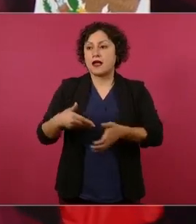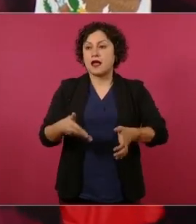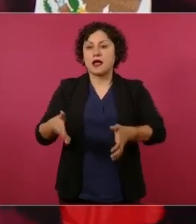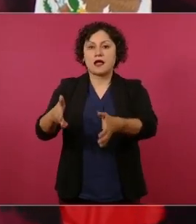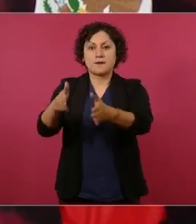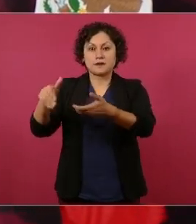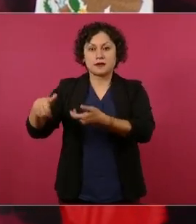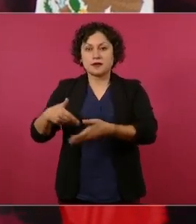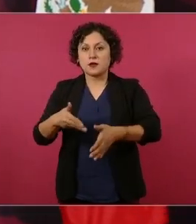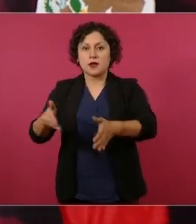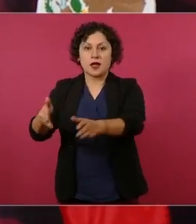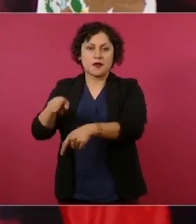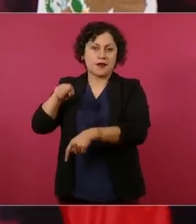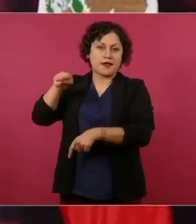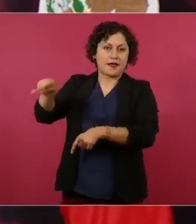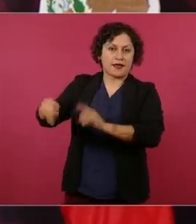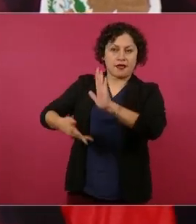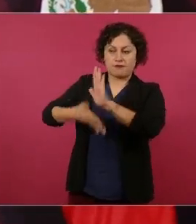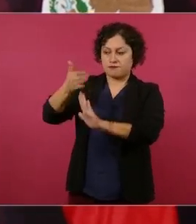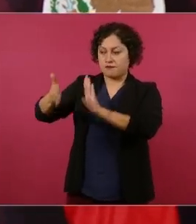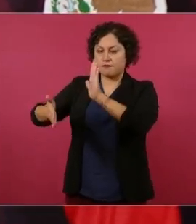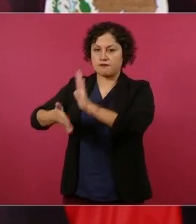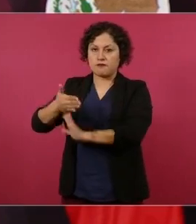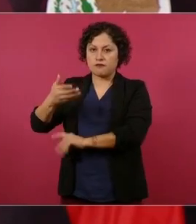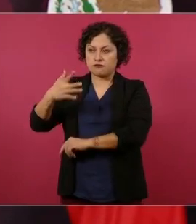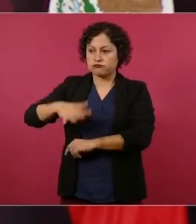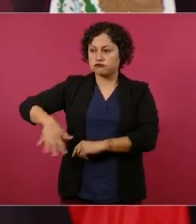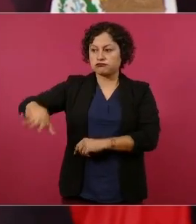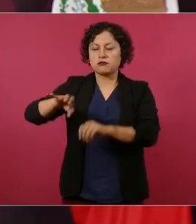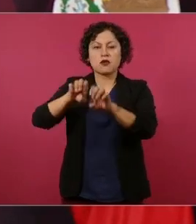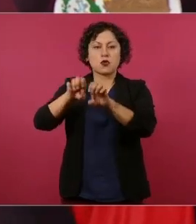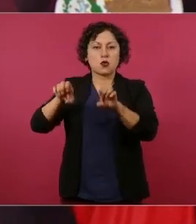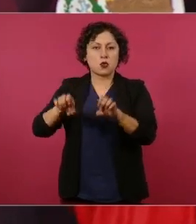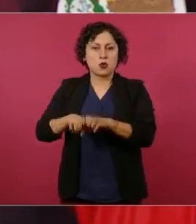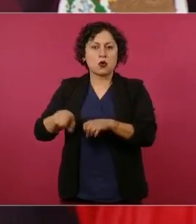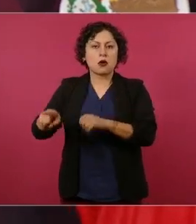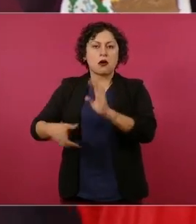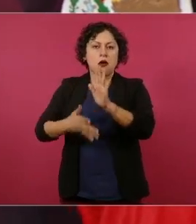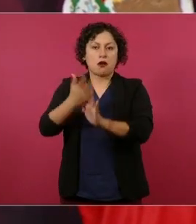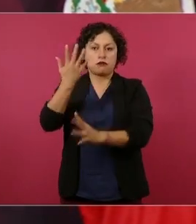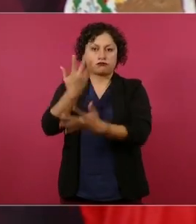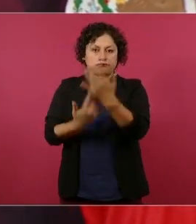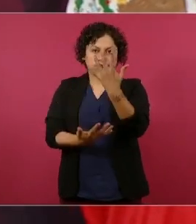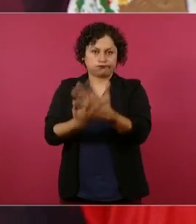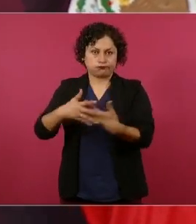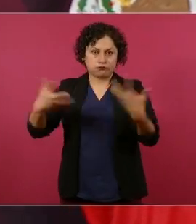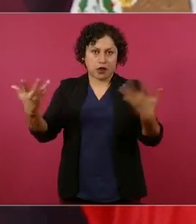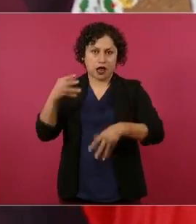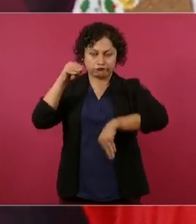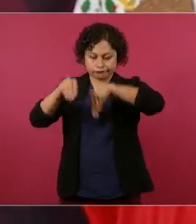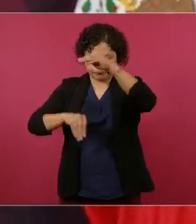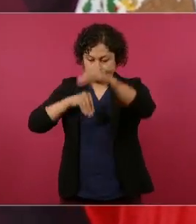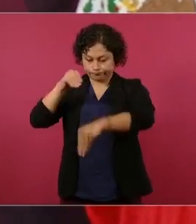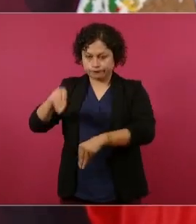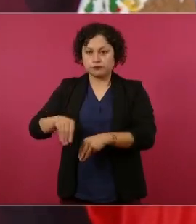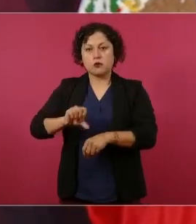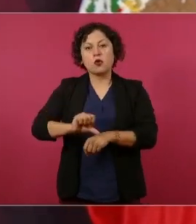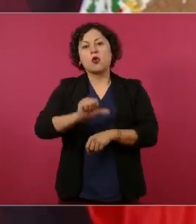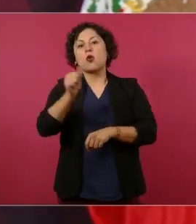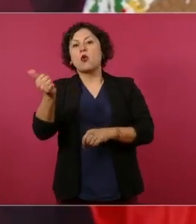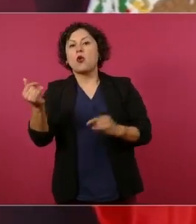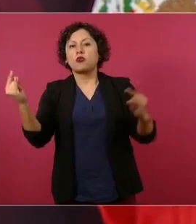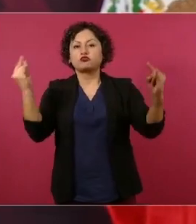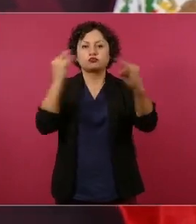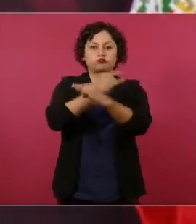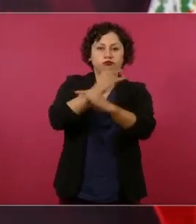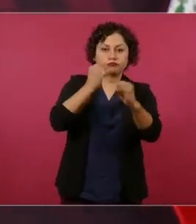caminos artesanales, caminos rurales, autopistas, y